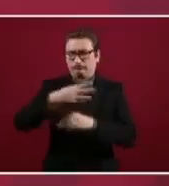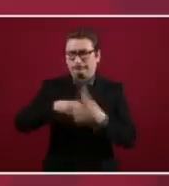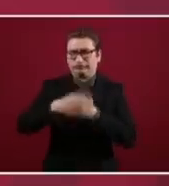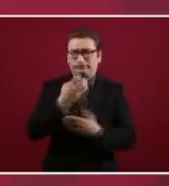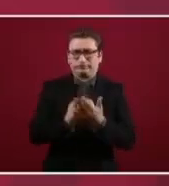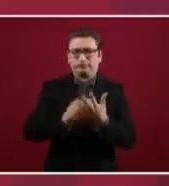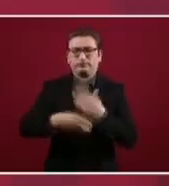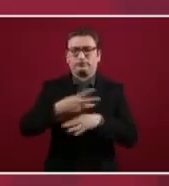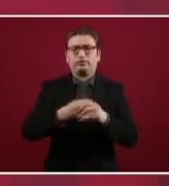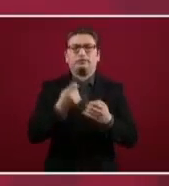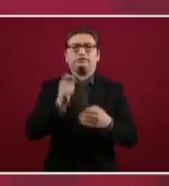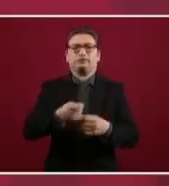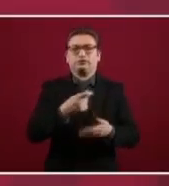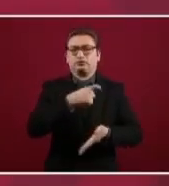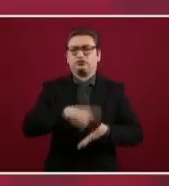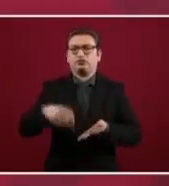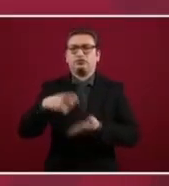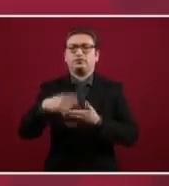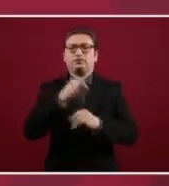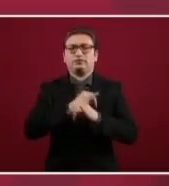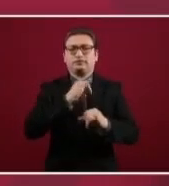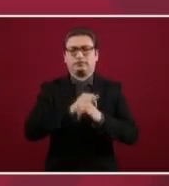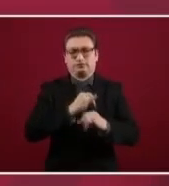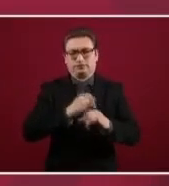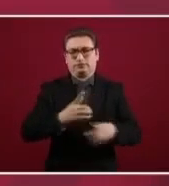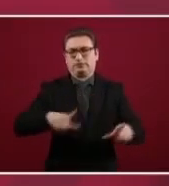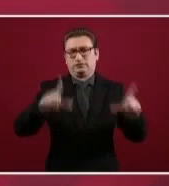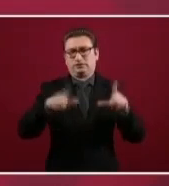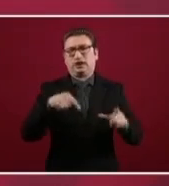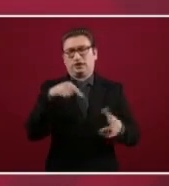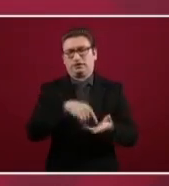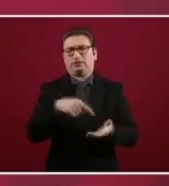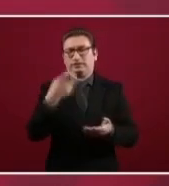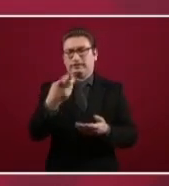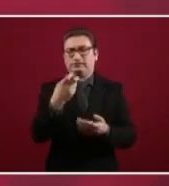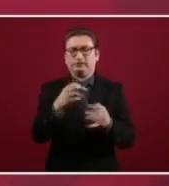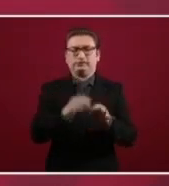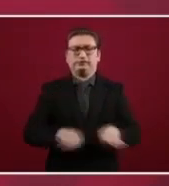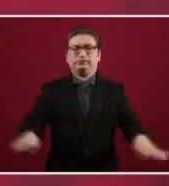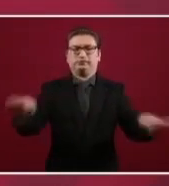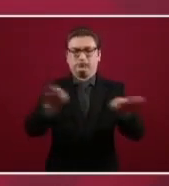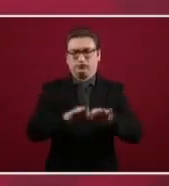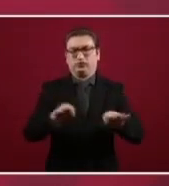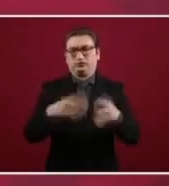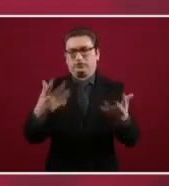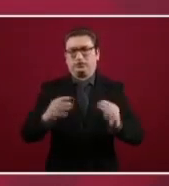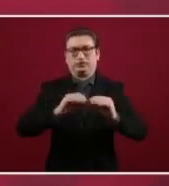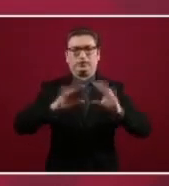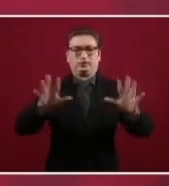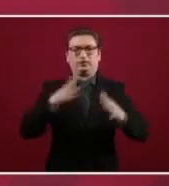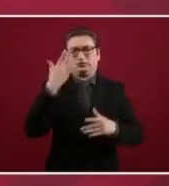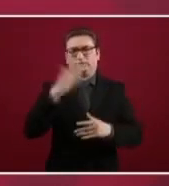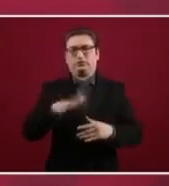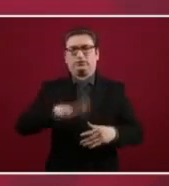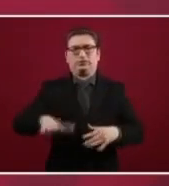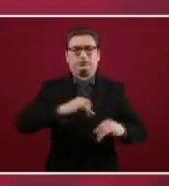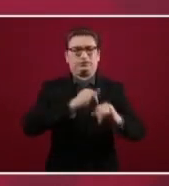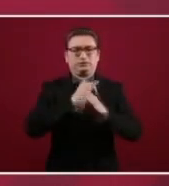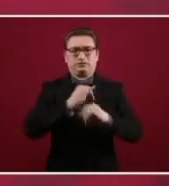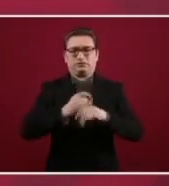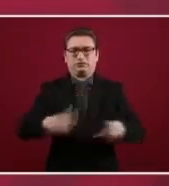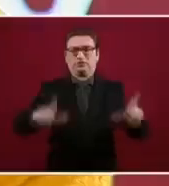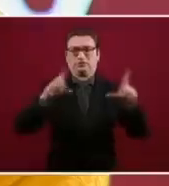las compras en línea por eso también es muy importante la participación de la asociación de internet